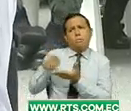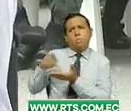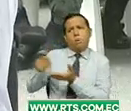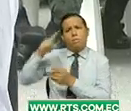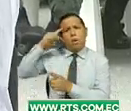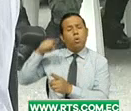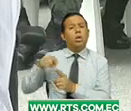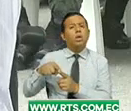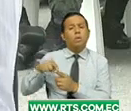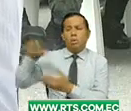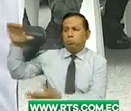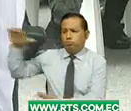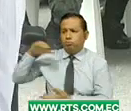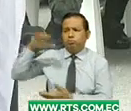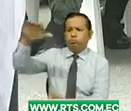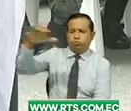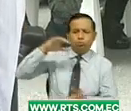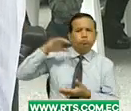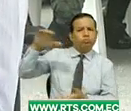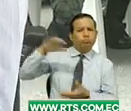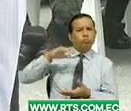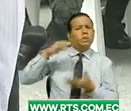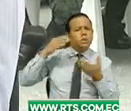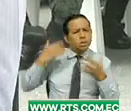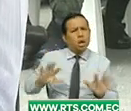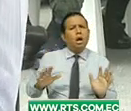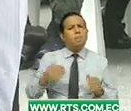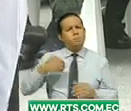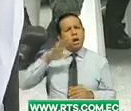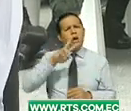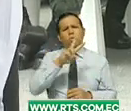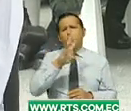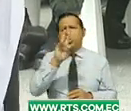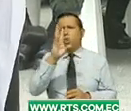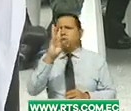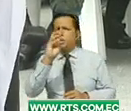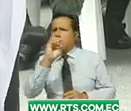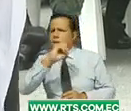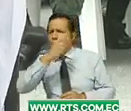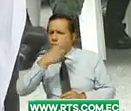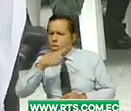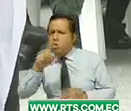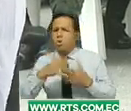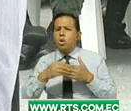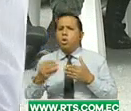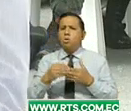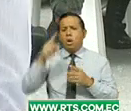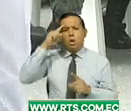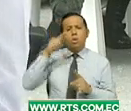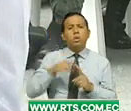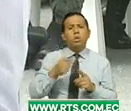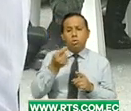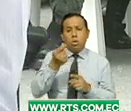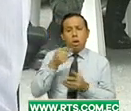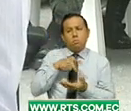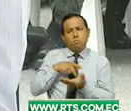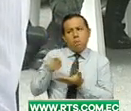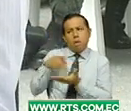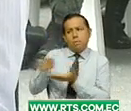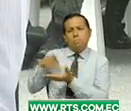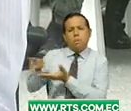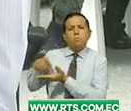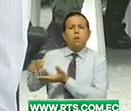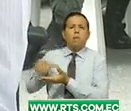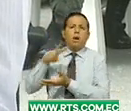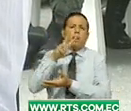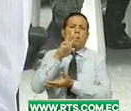260 millones que están destinados específicamente y guardados para poder pagar esas 20 millones de dosis que han